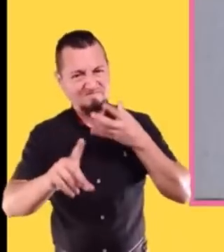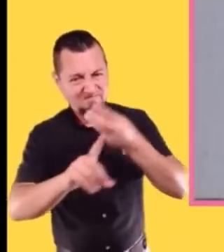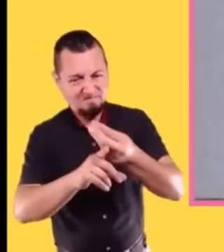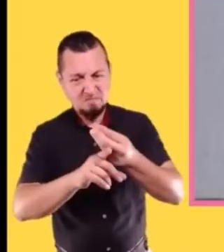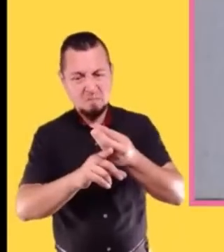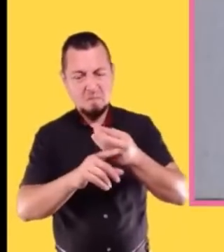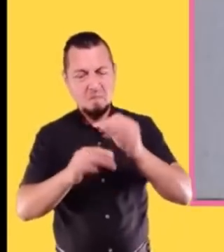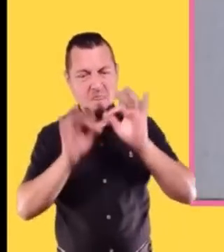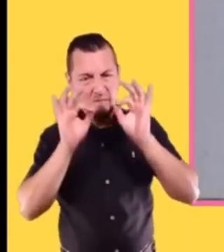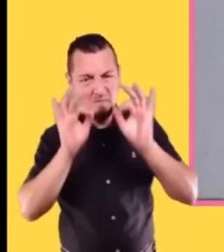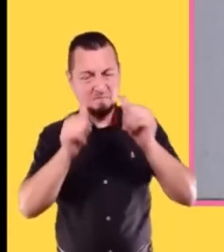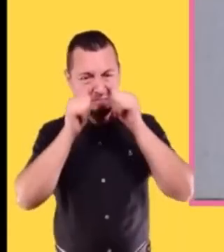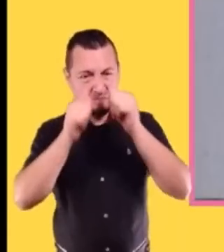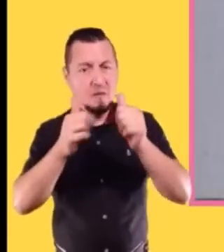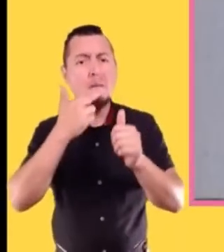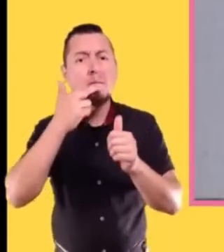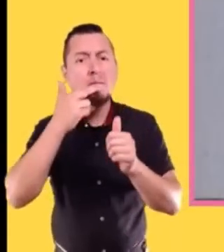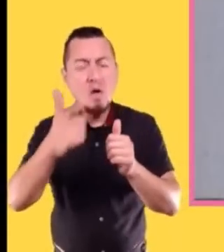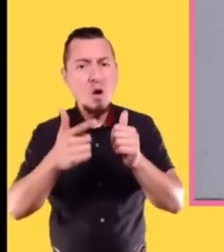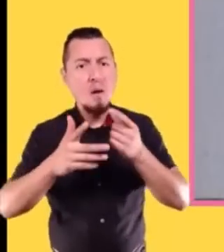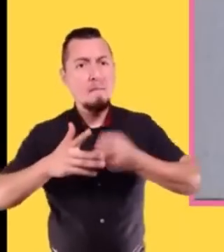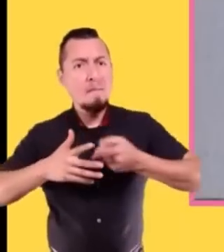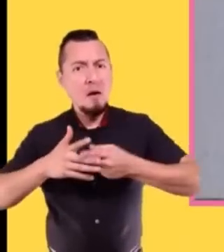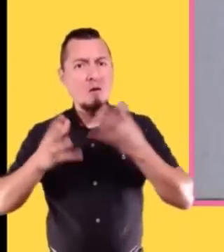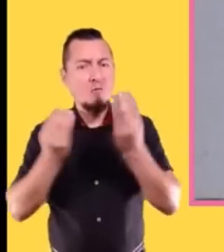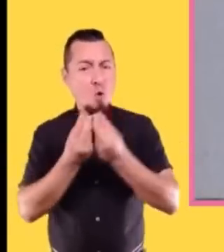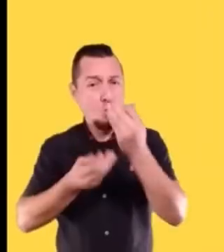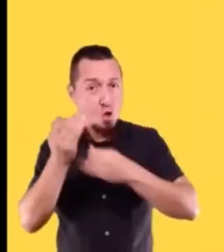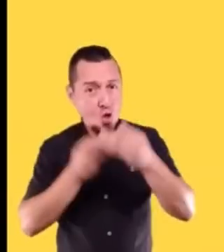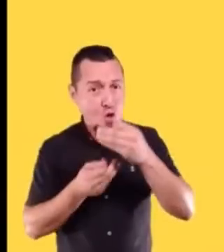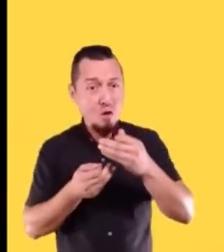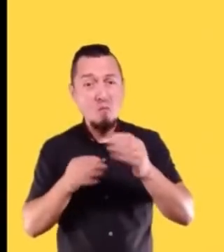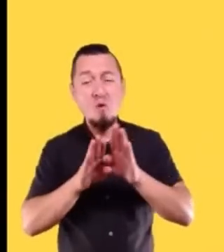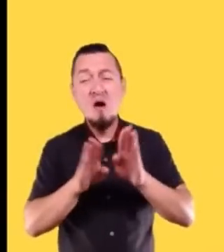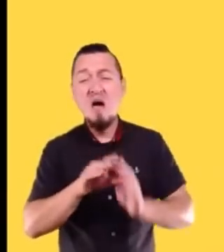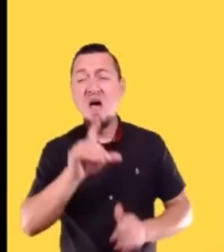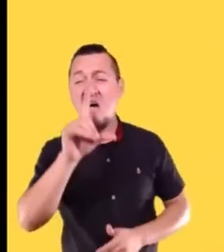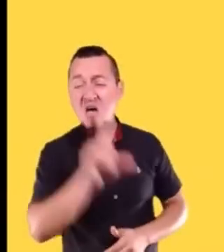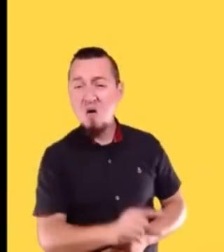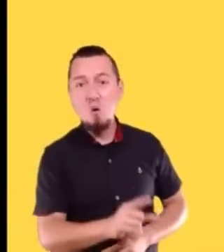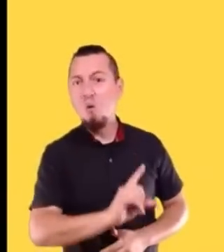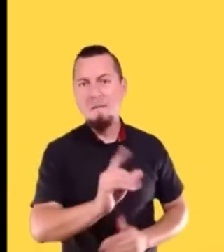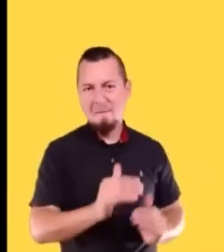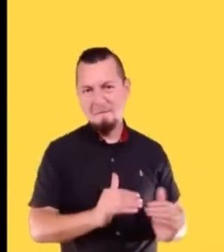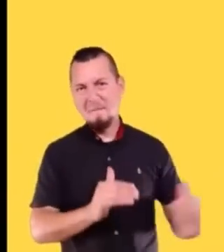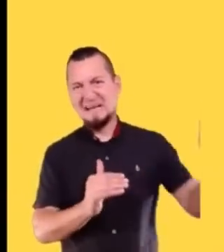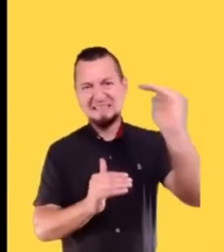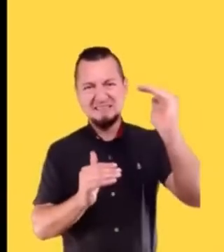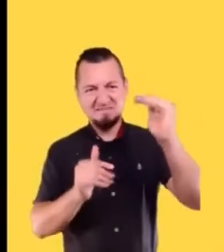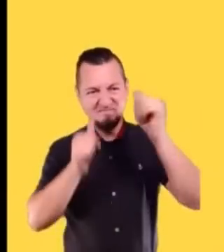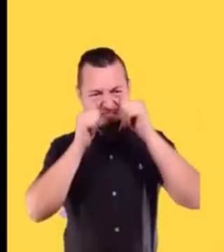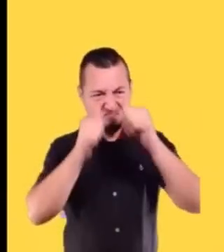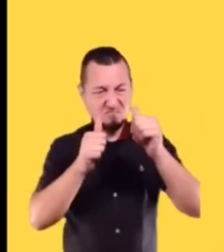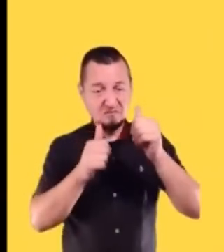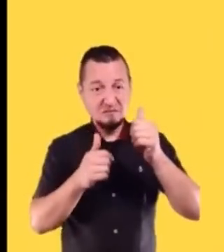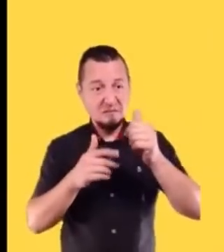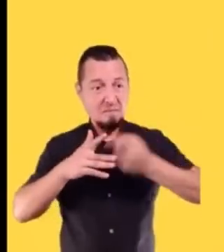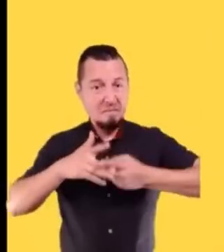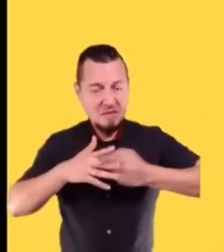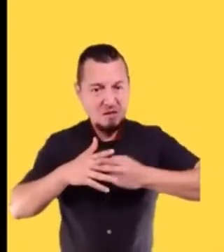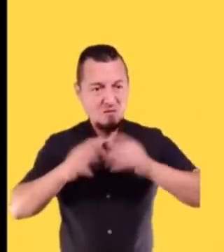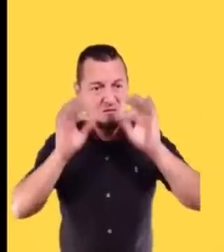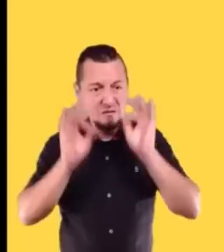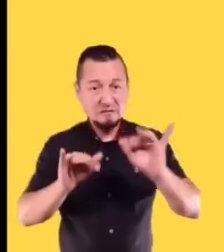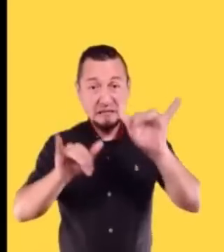o mejorar todo lo que sea necesario para garantizar la adecuada formación de las niñas y los niños jaliscienses en matemáticas, en ciencia